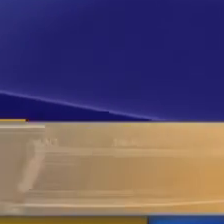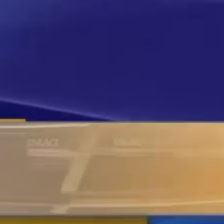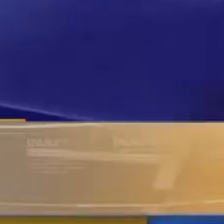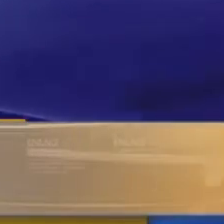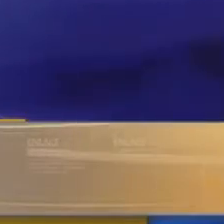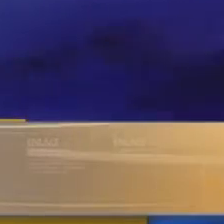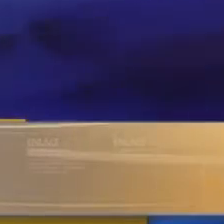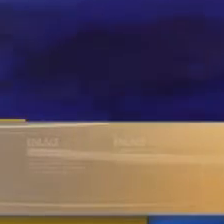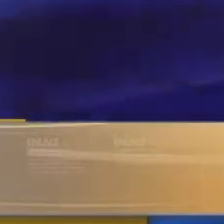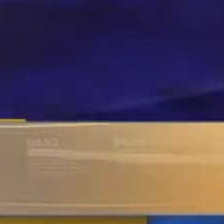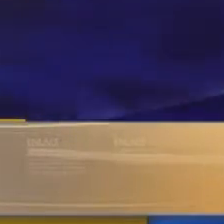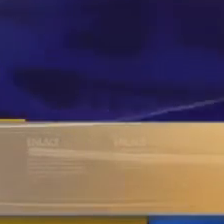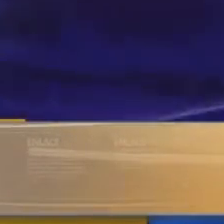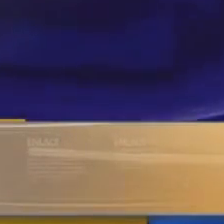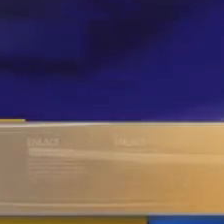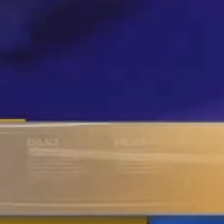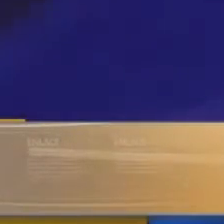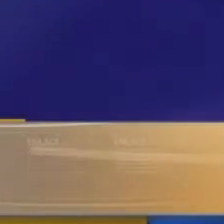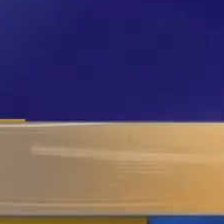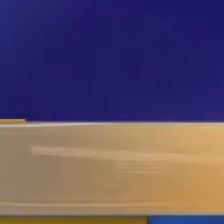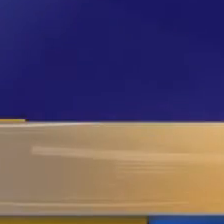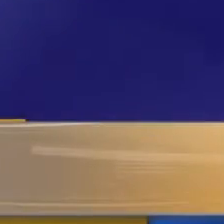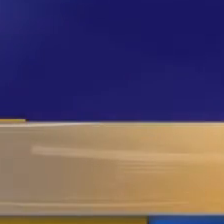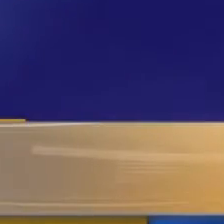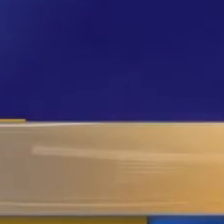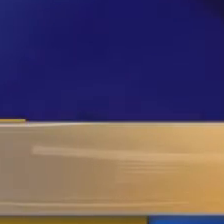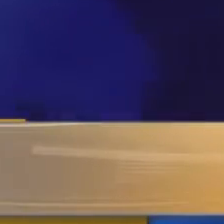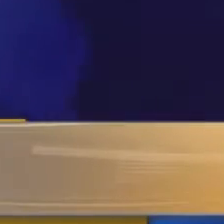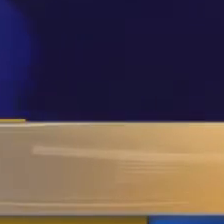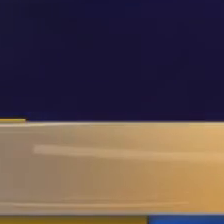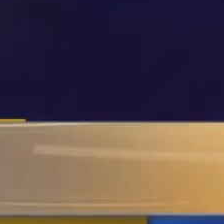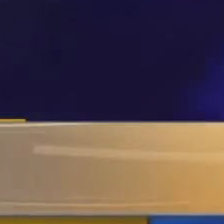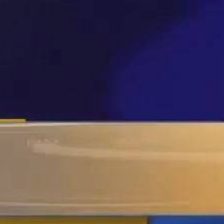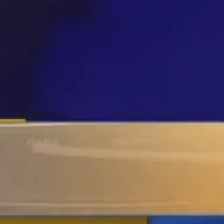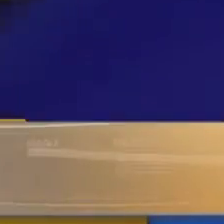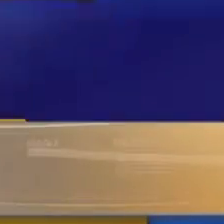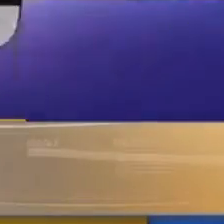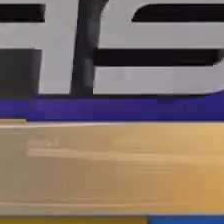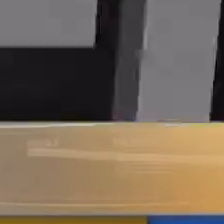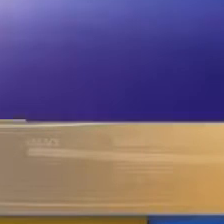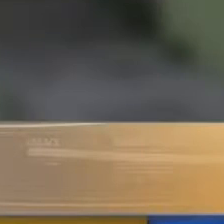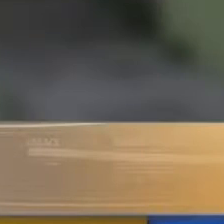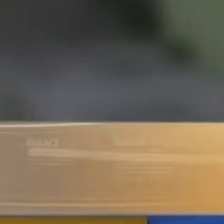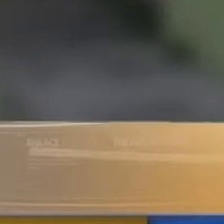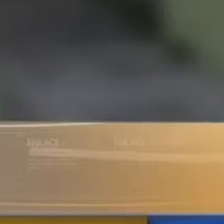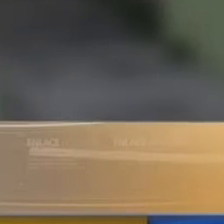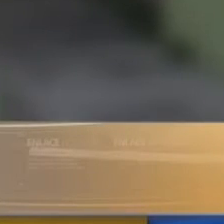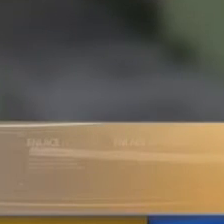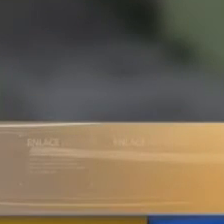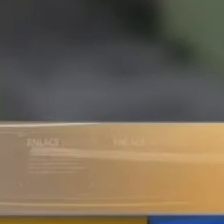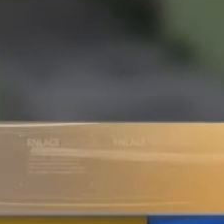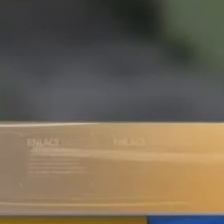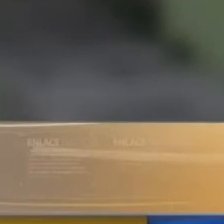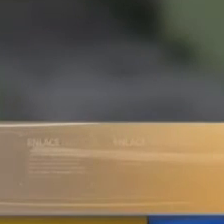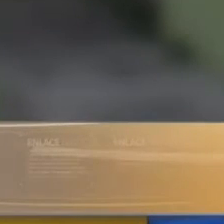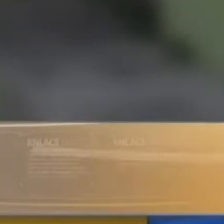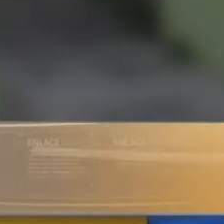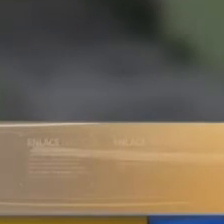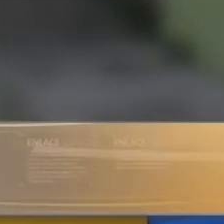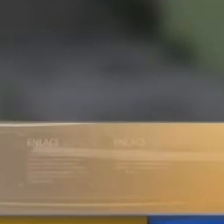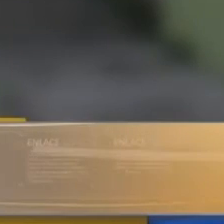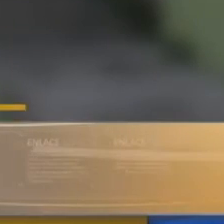se incautaron 17 kilos de bocachico que no cumplían con la talla mínima y un trasmayo de 120 varas. La policía del Magdalena Medio